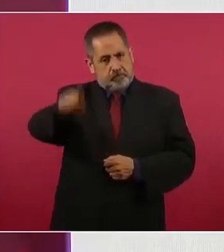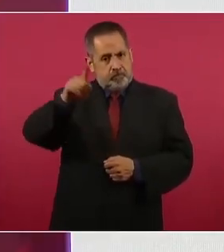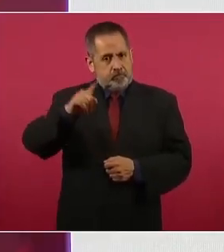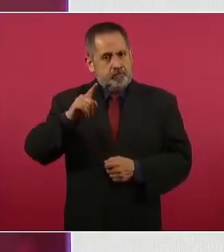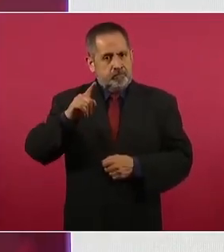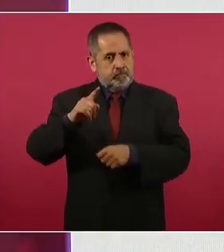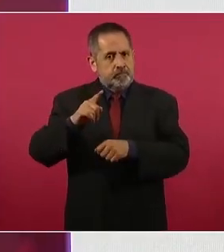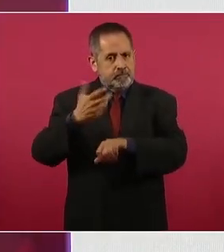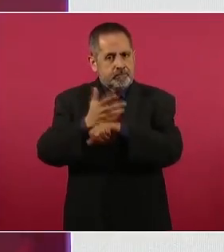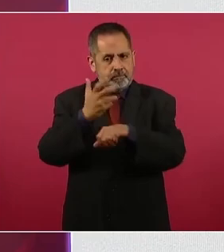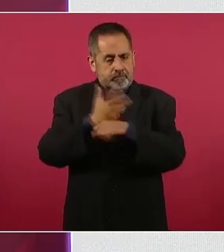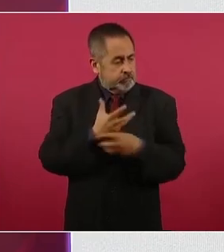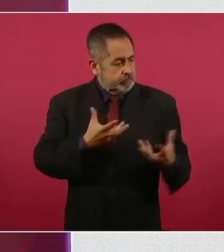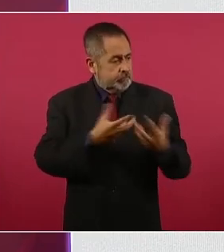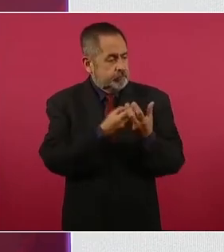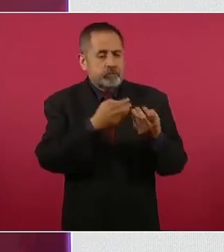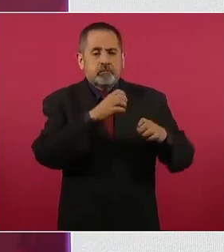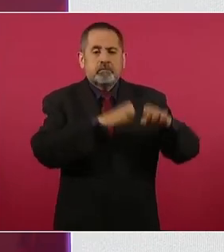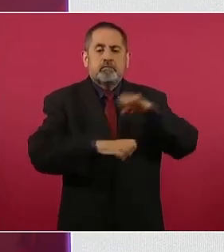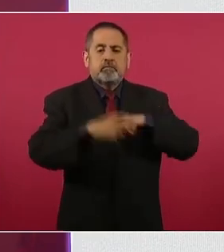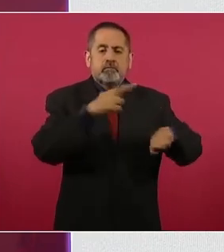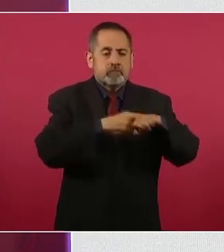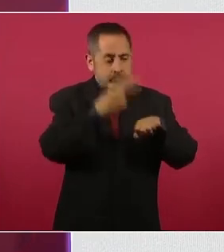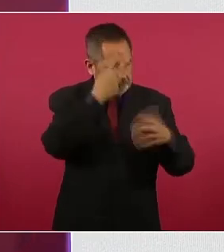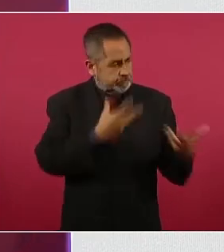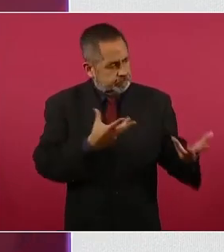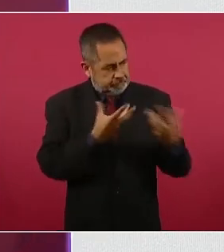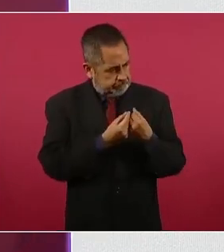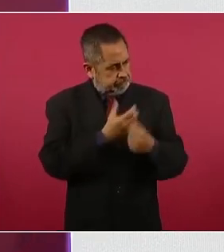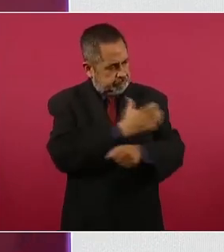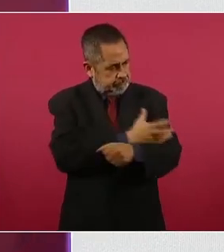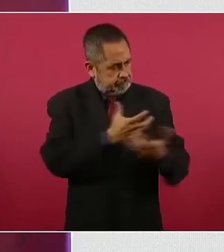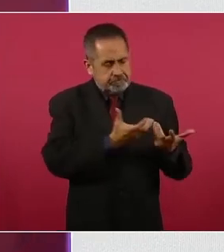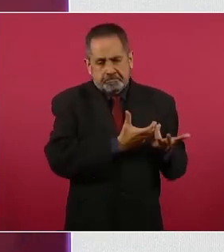mexicanos a Washington,